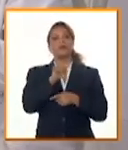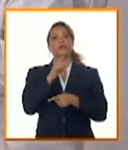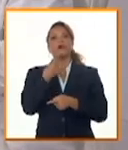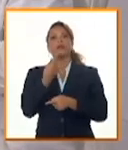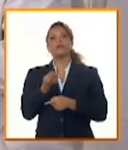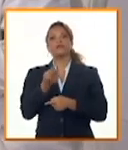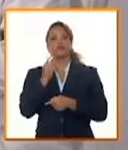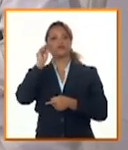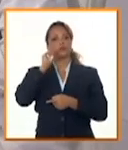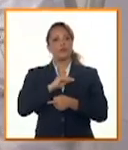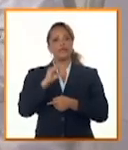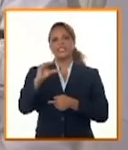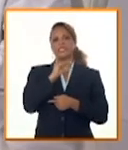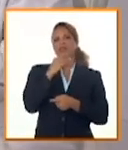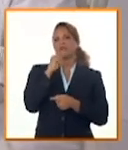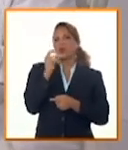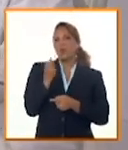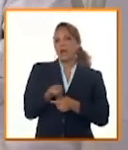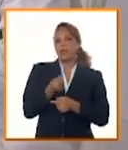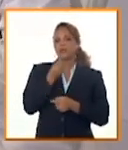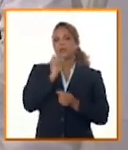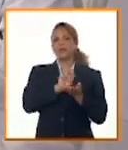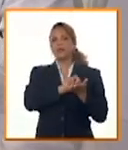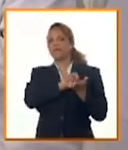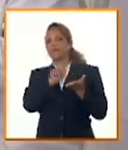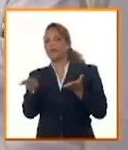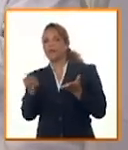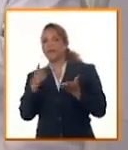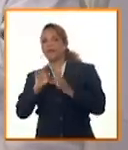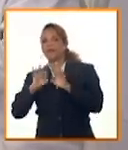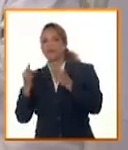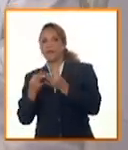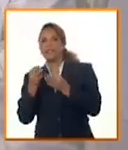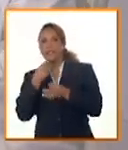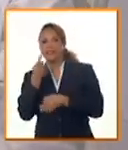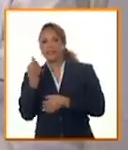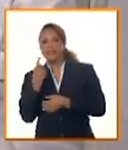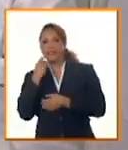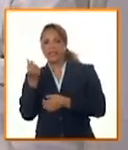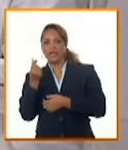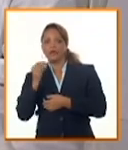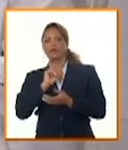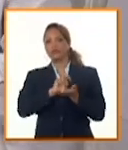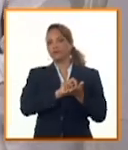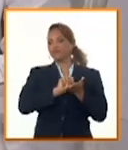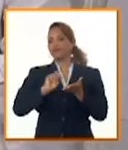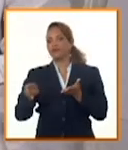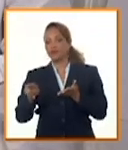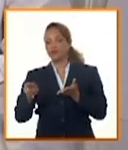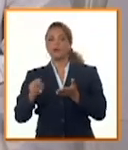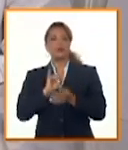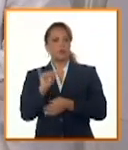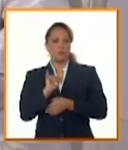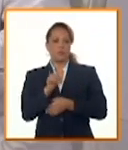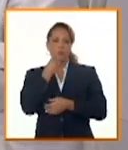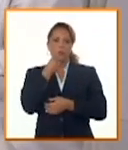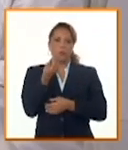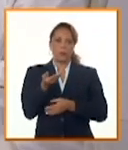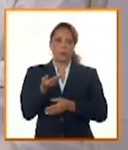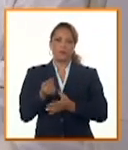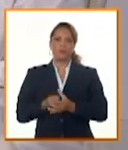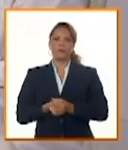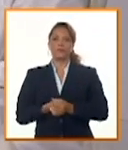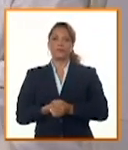tu saldo puedes transferirle dinero a un familiar o a otra persona la banca remota también es un servicio de